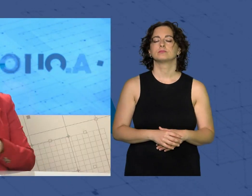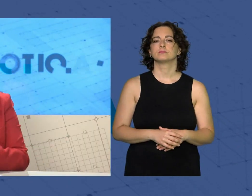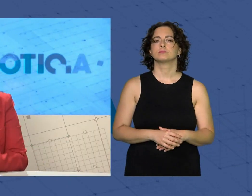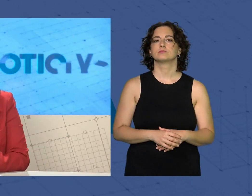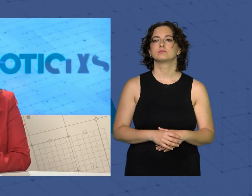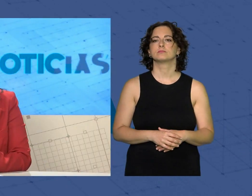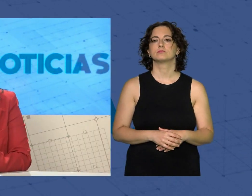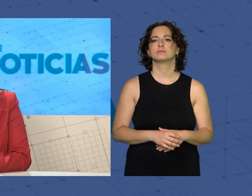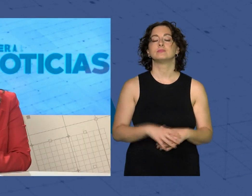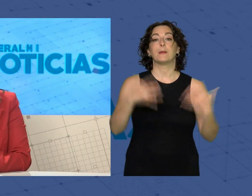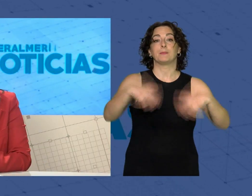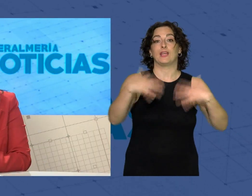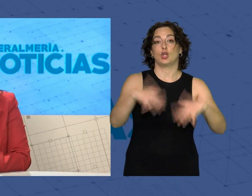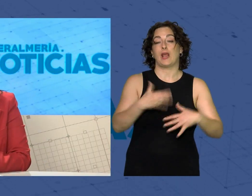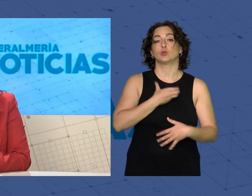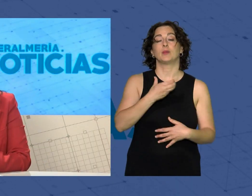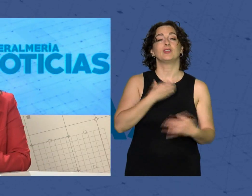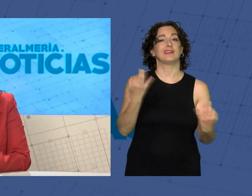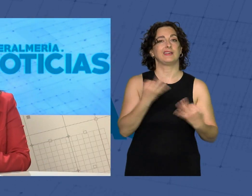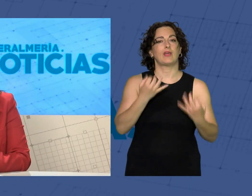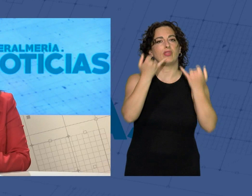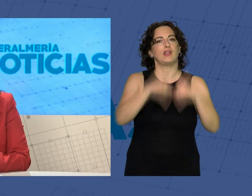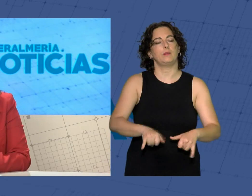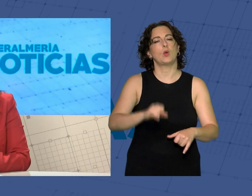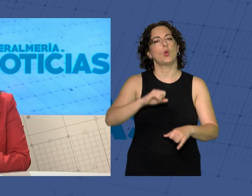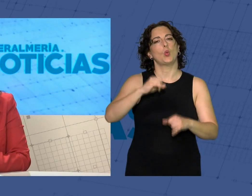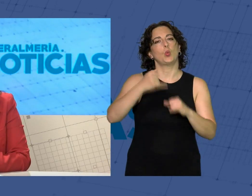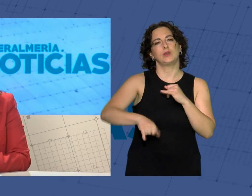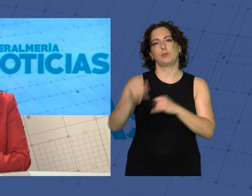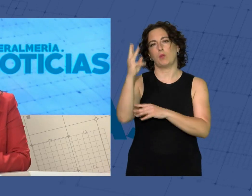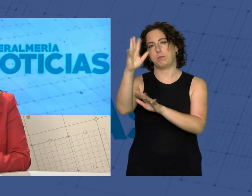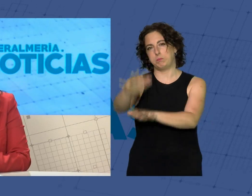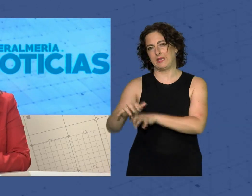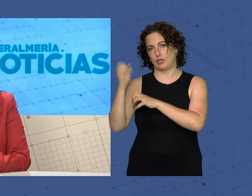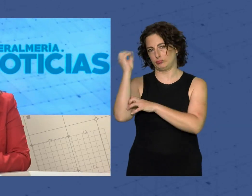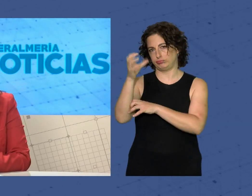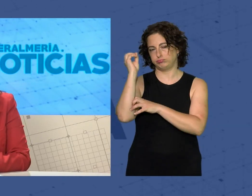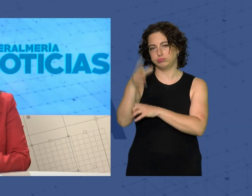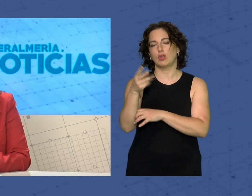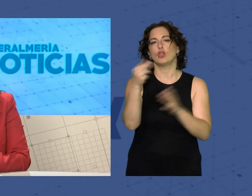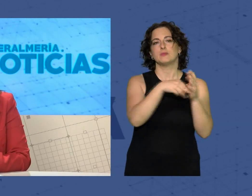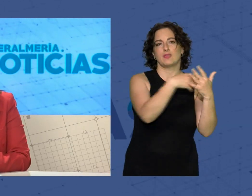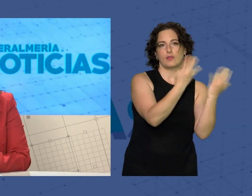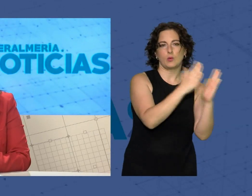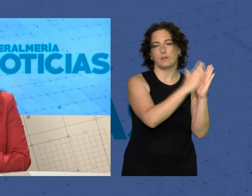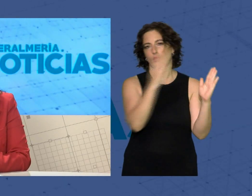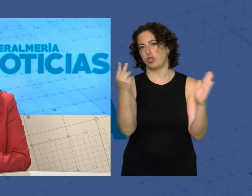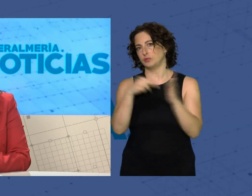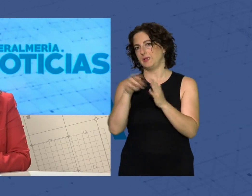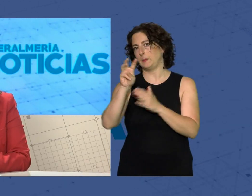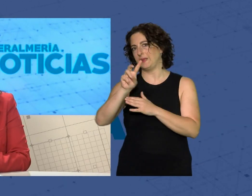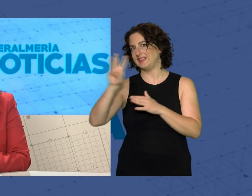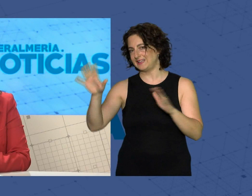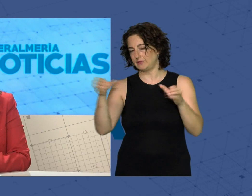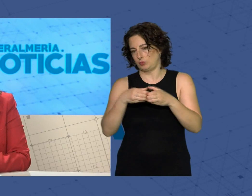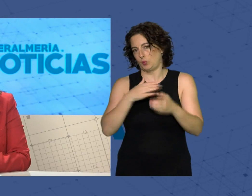El miércoles el Ayuntamiento celebraba la última sesión plenaria de la Corporación 2019-2023 antes de la toma